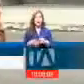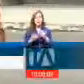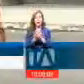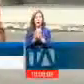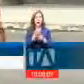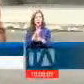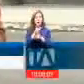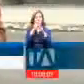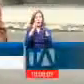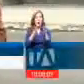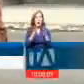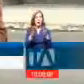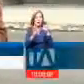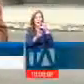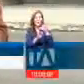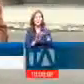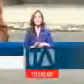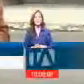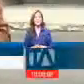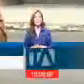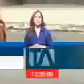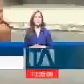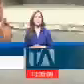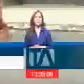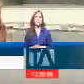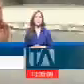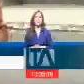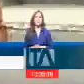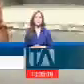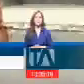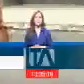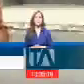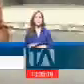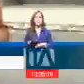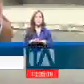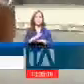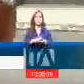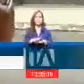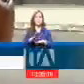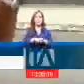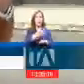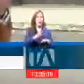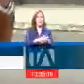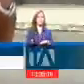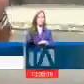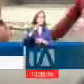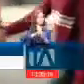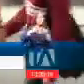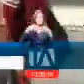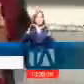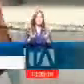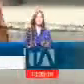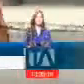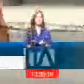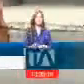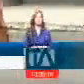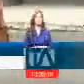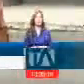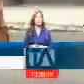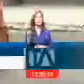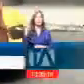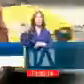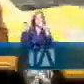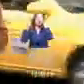nuevos consejeros de Participación Ciudadana se autoconvoquen y en una sesión oficial del Pleno